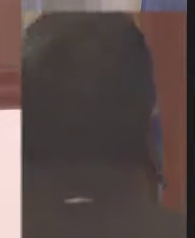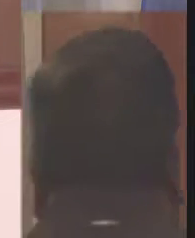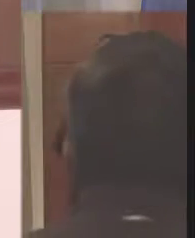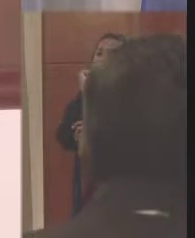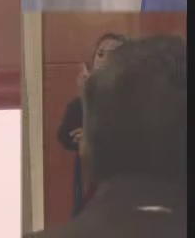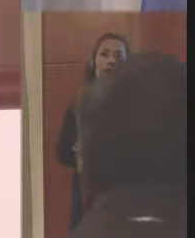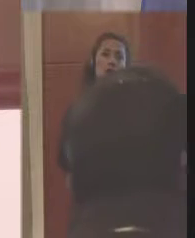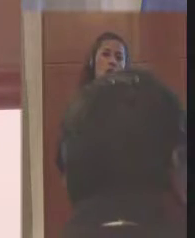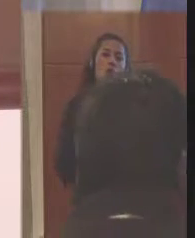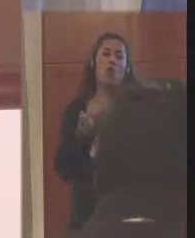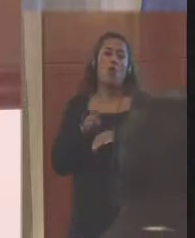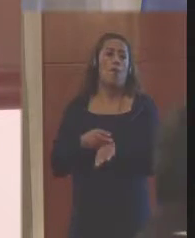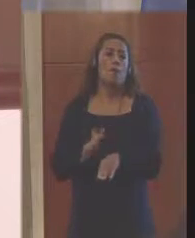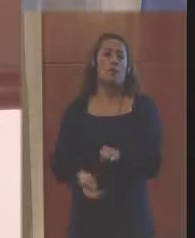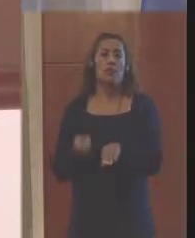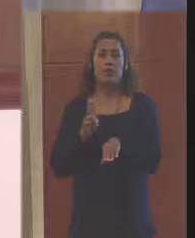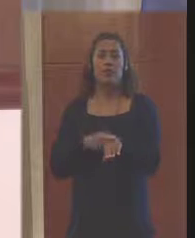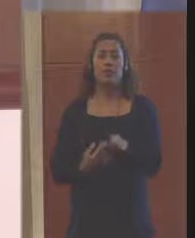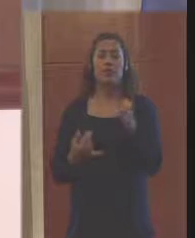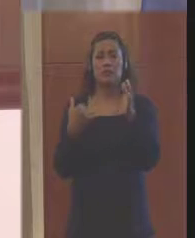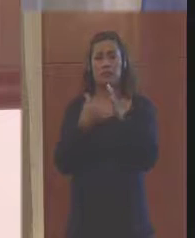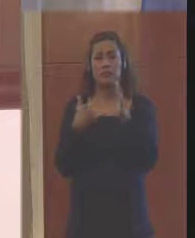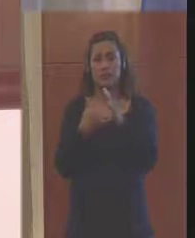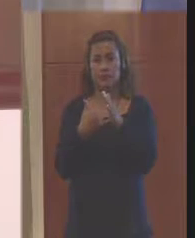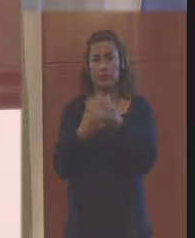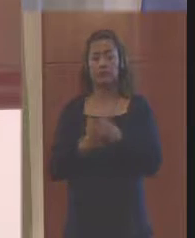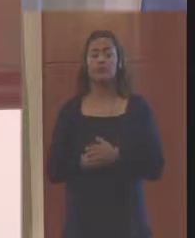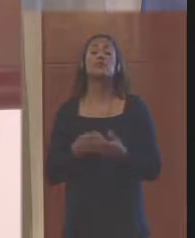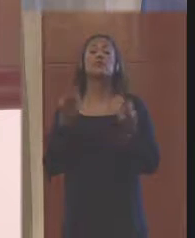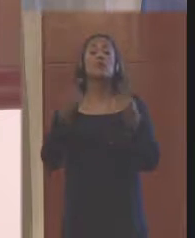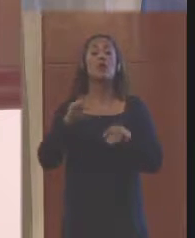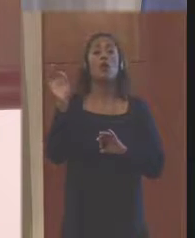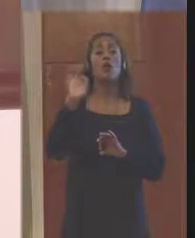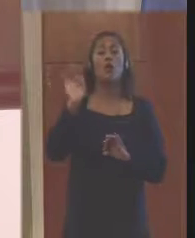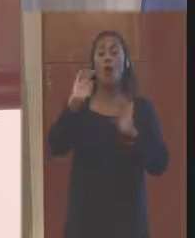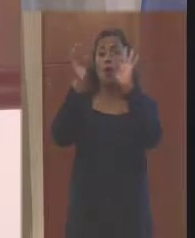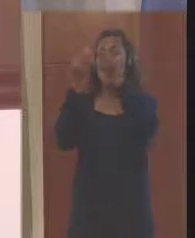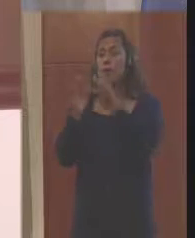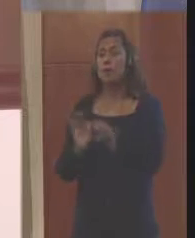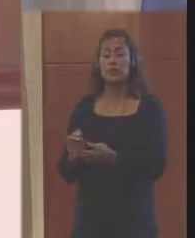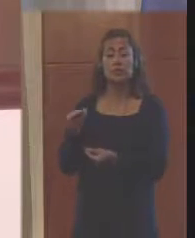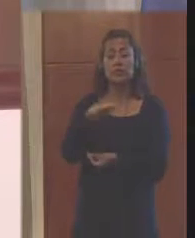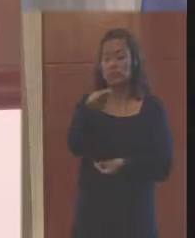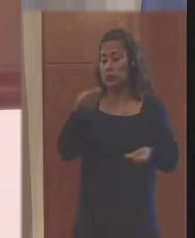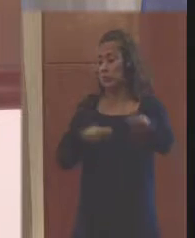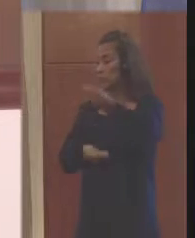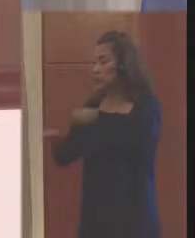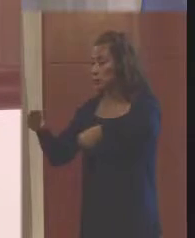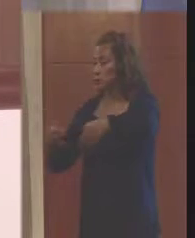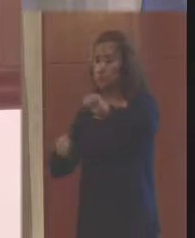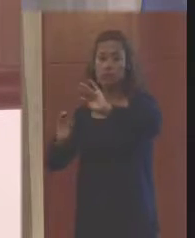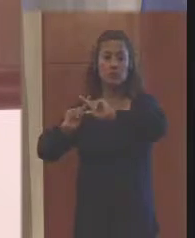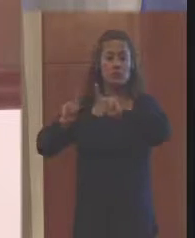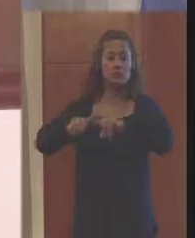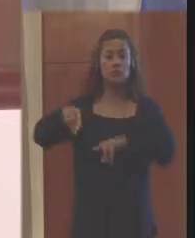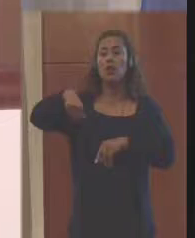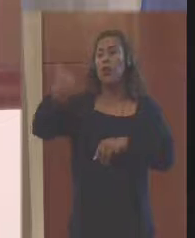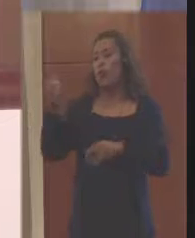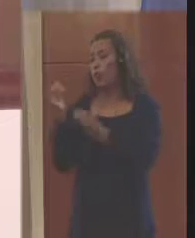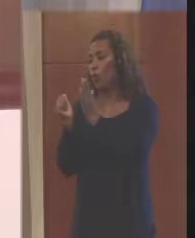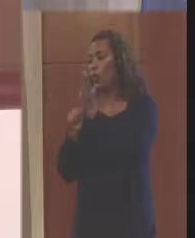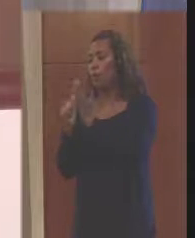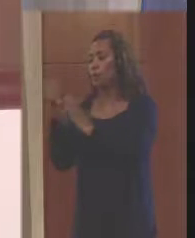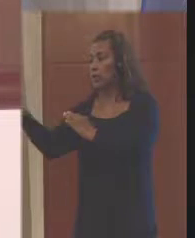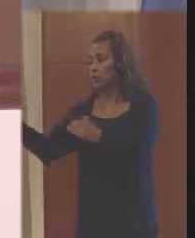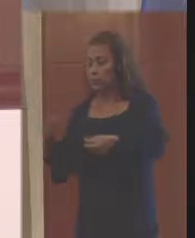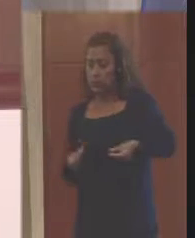caro. Pueden contar también con reasignación de presupuesto, o sea, utilizar presupuesto de otros ministerios